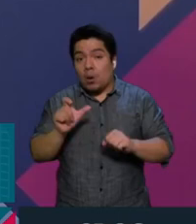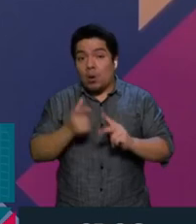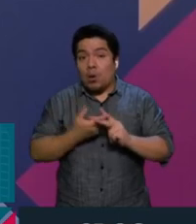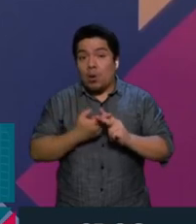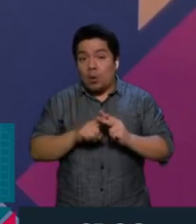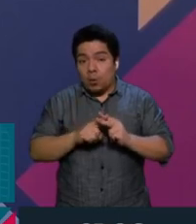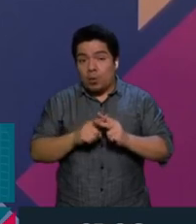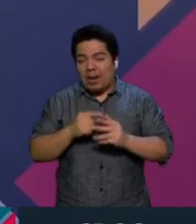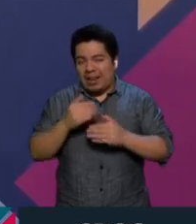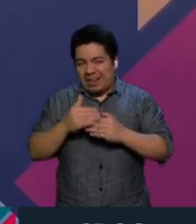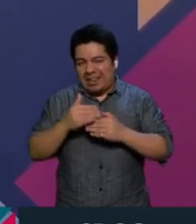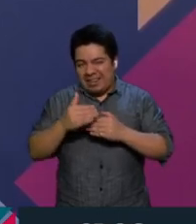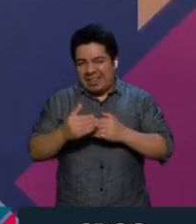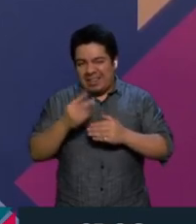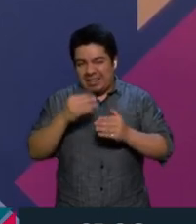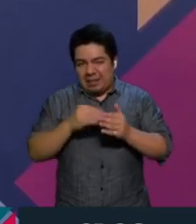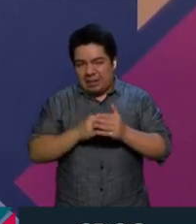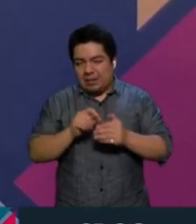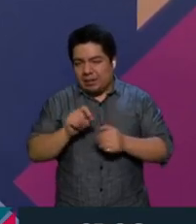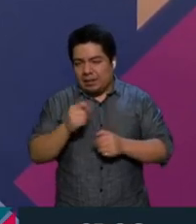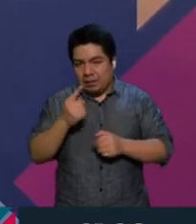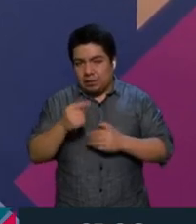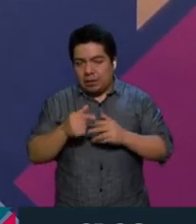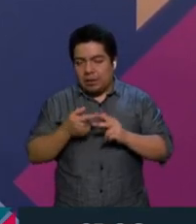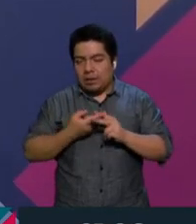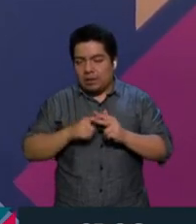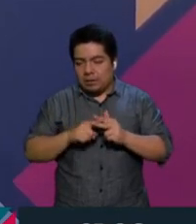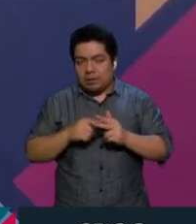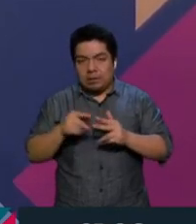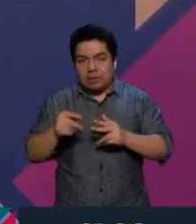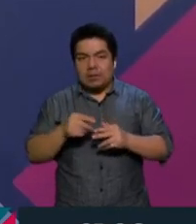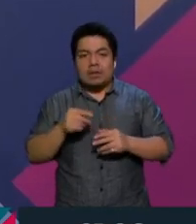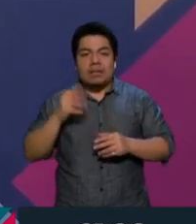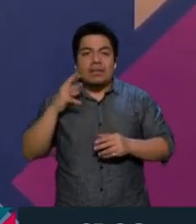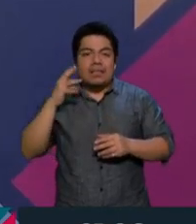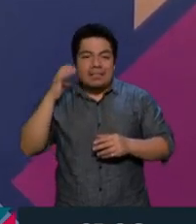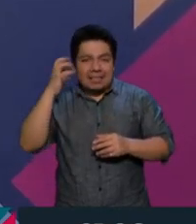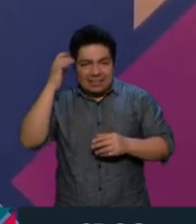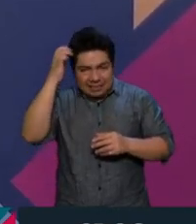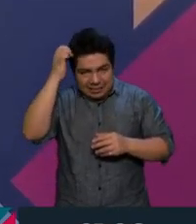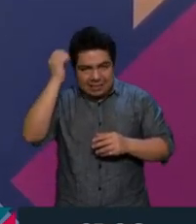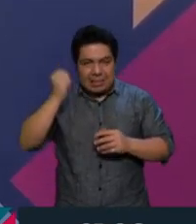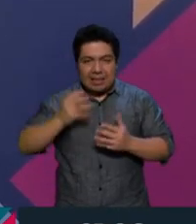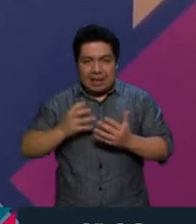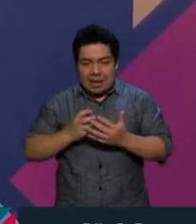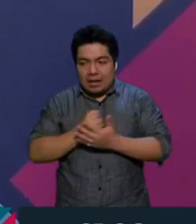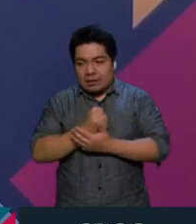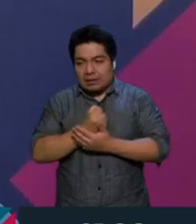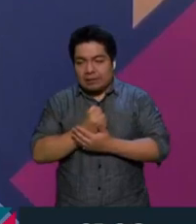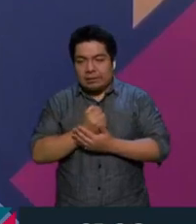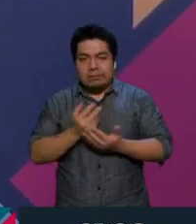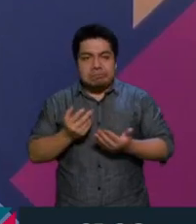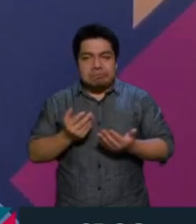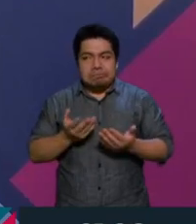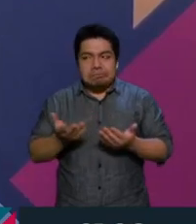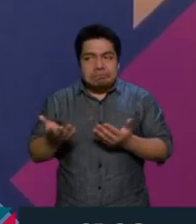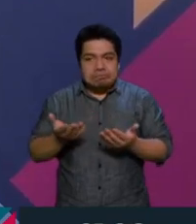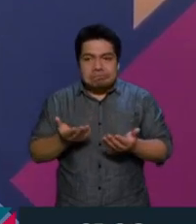el segundo periodo donde entró Santiago Taboada, pues entraron con